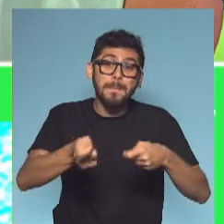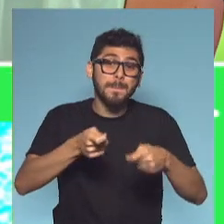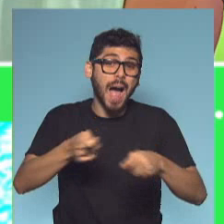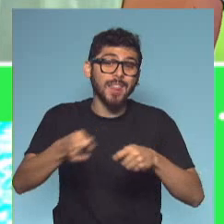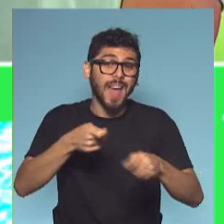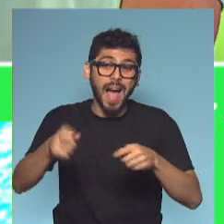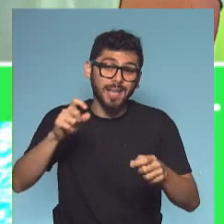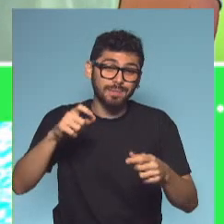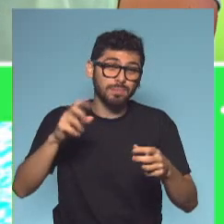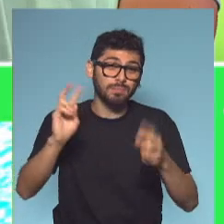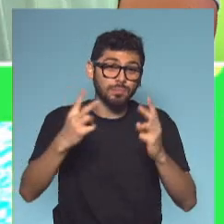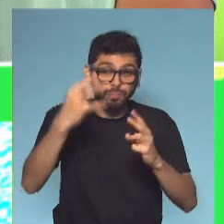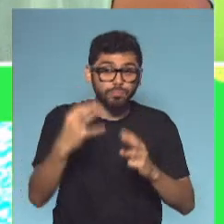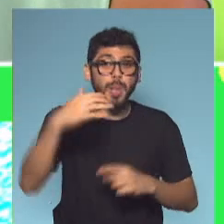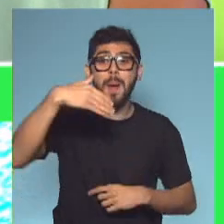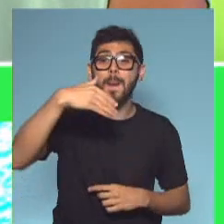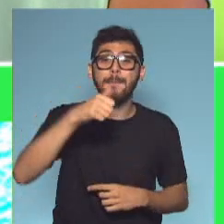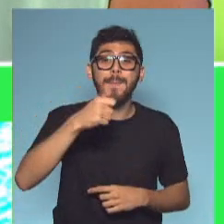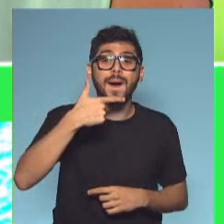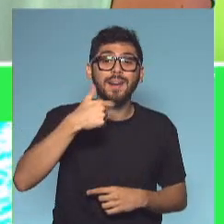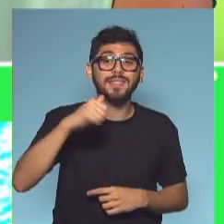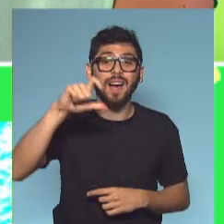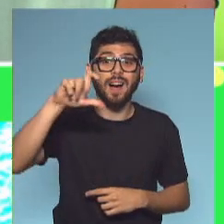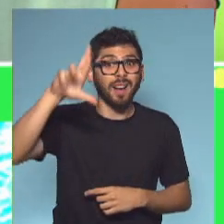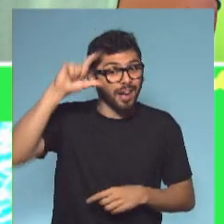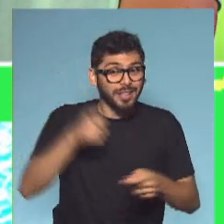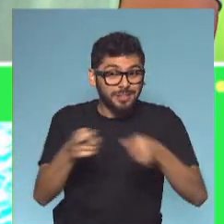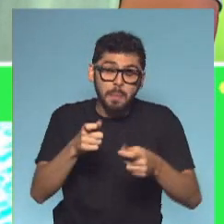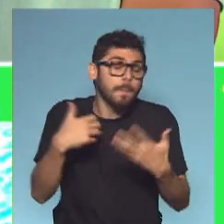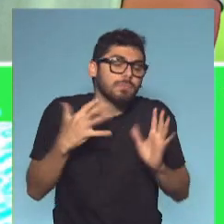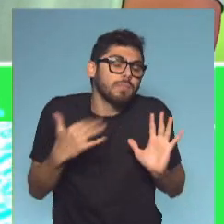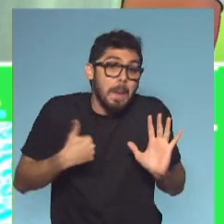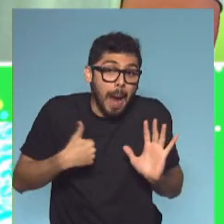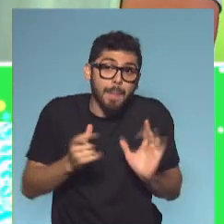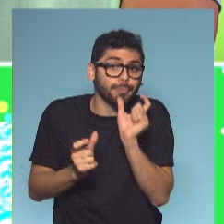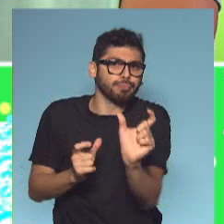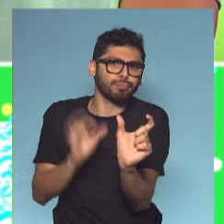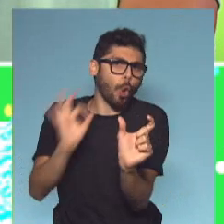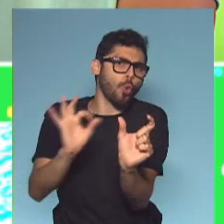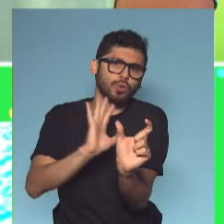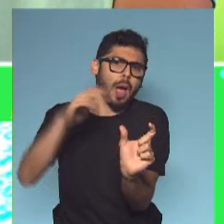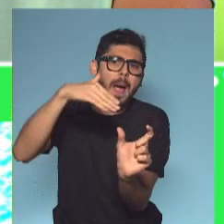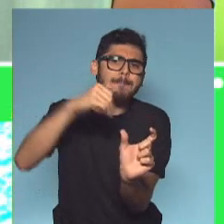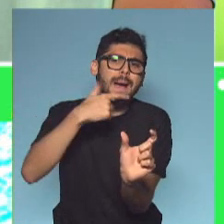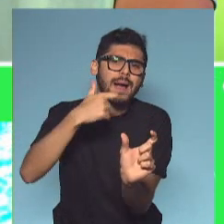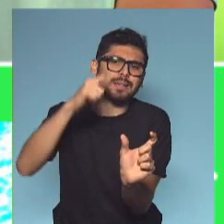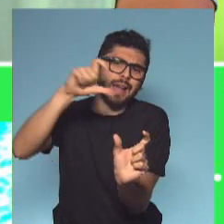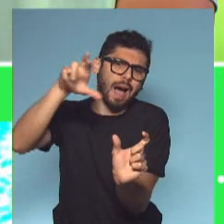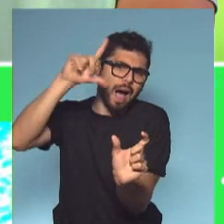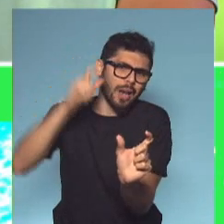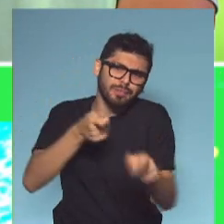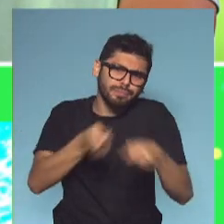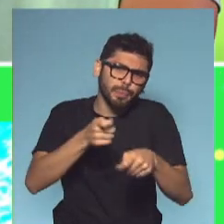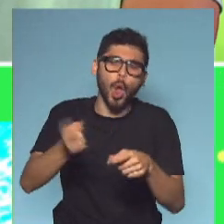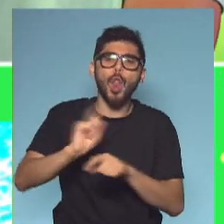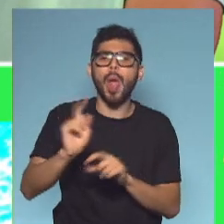Y una masacre. Una masacre. Sí, o sea, eso para mí no tiene otro nombre, la verdad. Yo no le puedo poner como